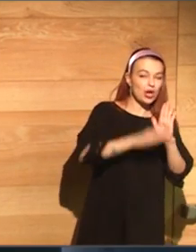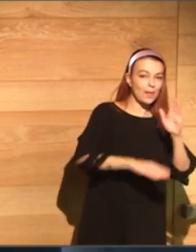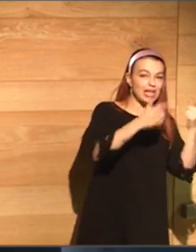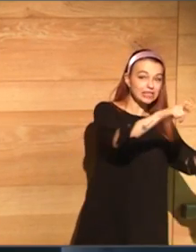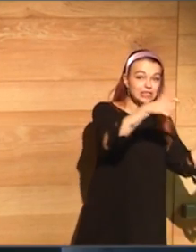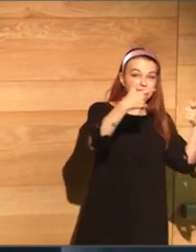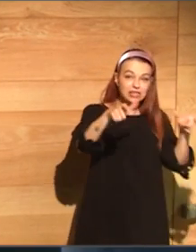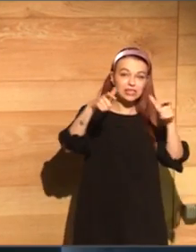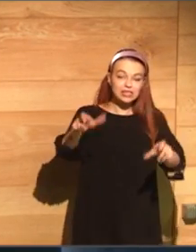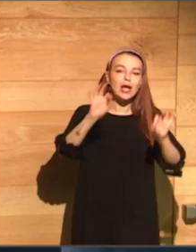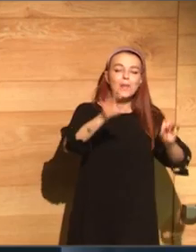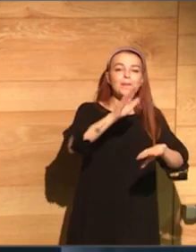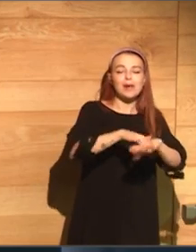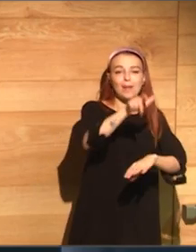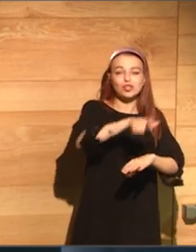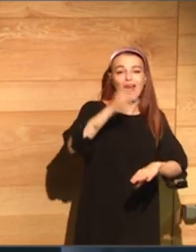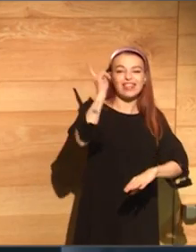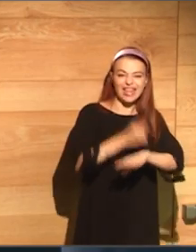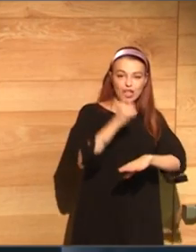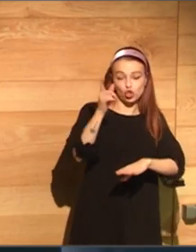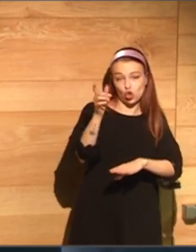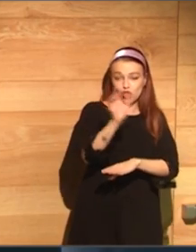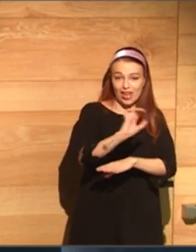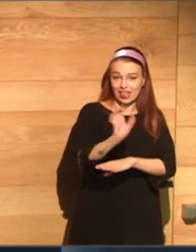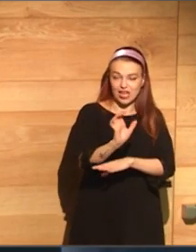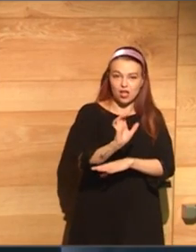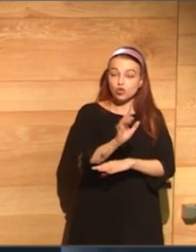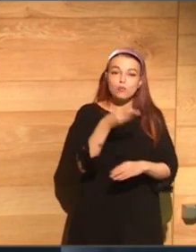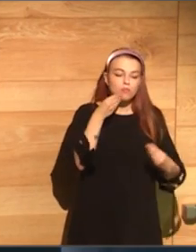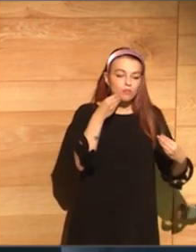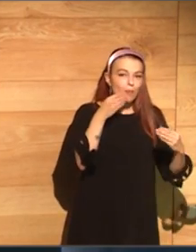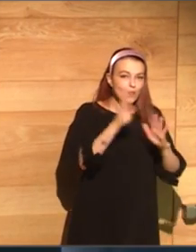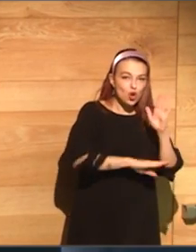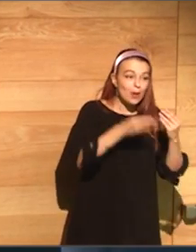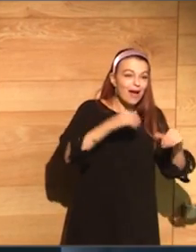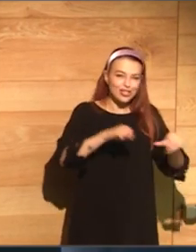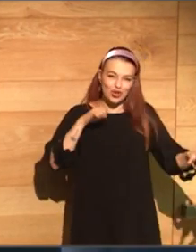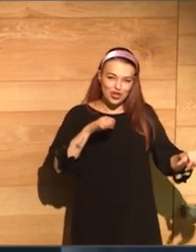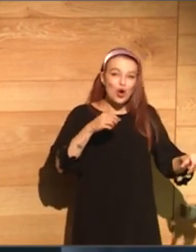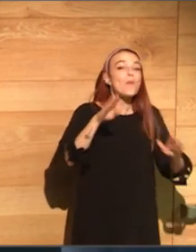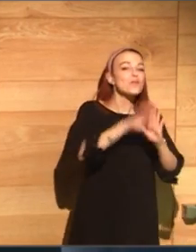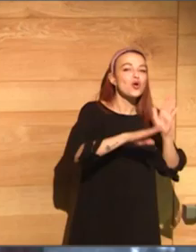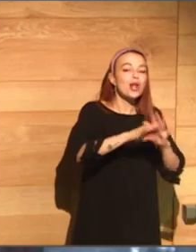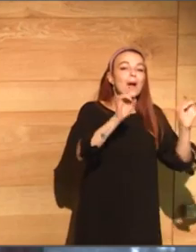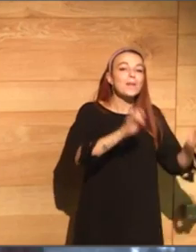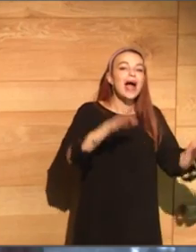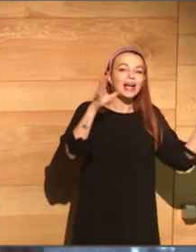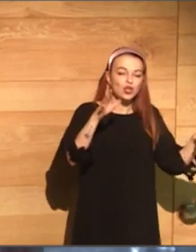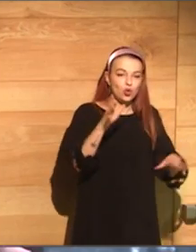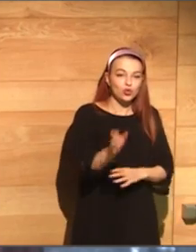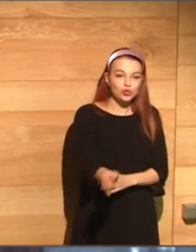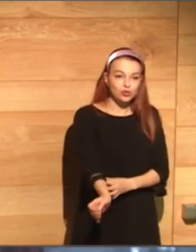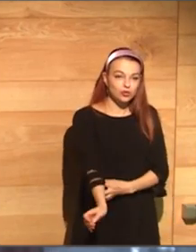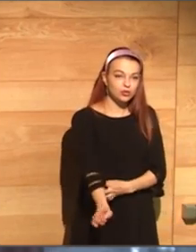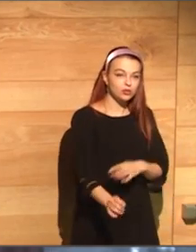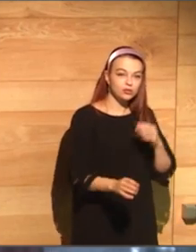tres programas a un director de cine, o tres todopoderosos. ¿Eh? Es un programa histórico, es un programa mágico, y tú llevas dos golpes en la mesa y yo uno. Así que... ¿Pero me